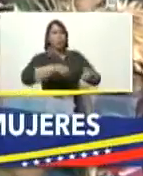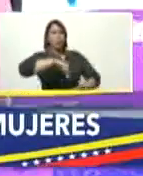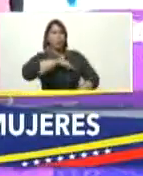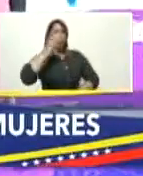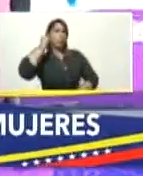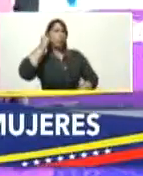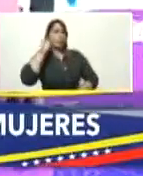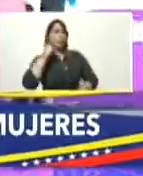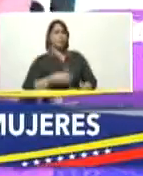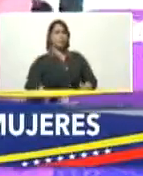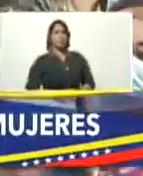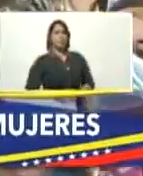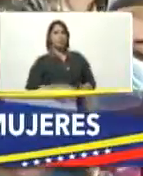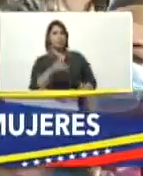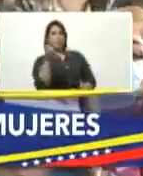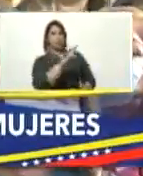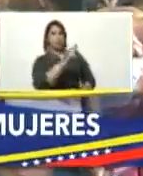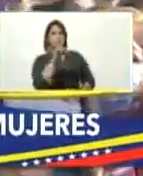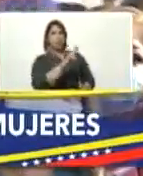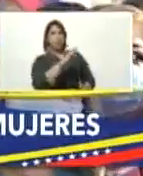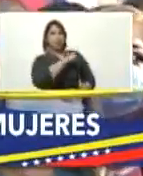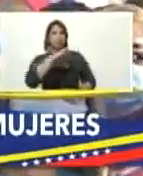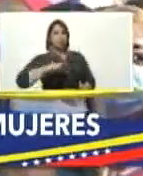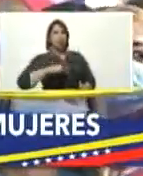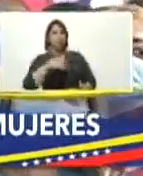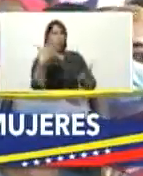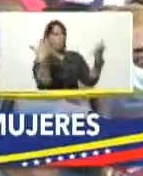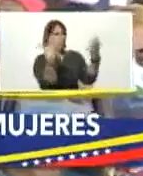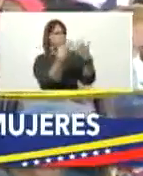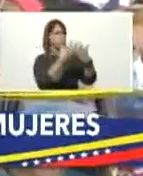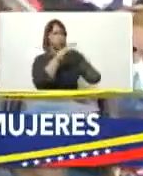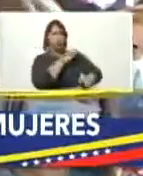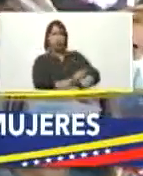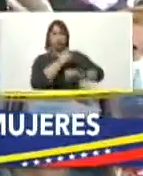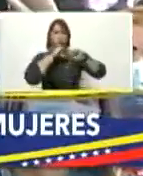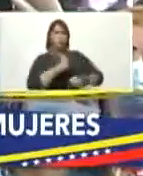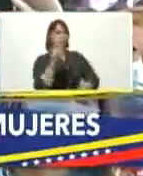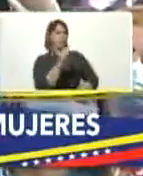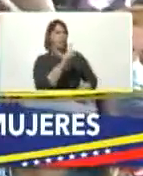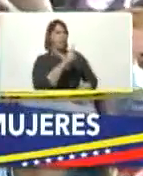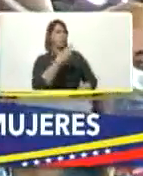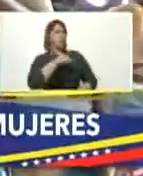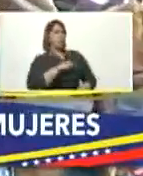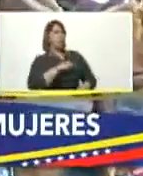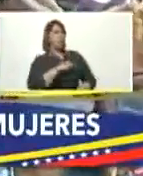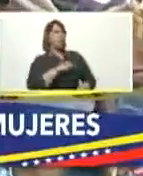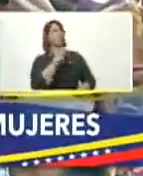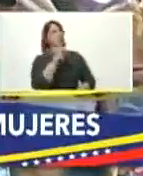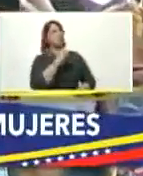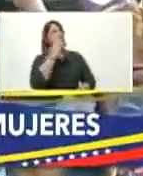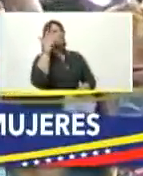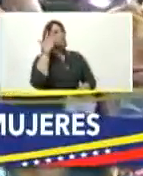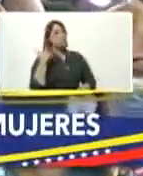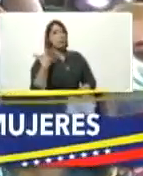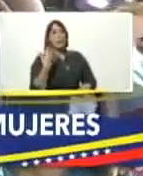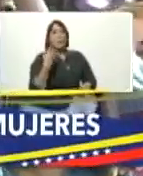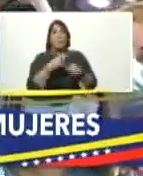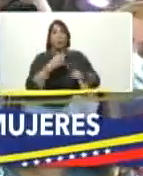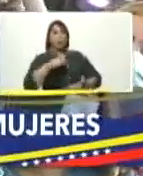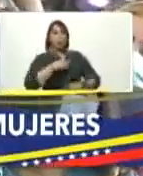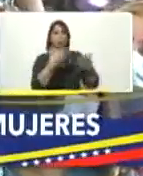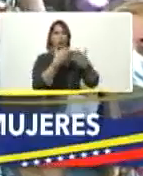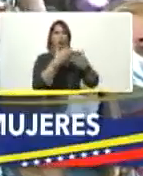mujeres venezolanas, que somos unas guerreras, que no es que no los creemos, pero también somos guerreras en nuestra casa,